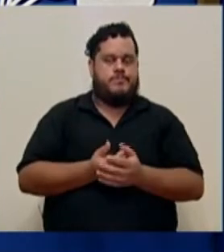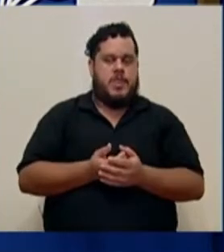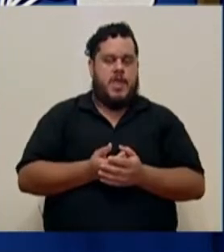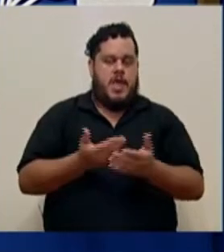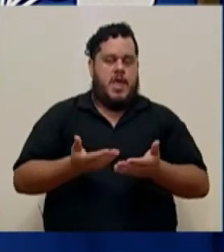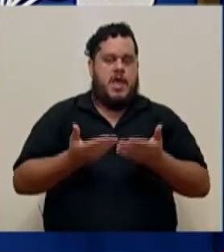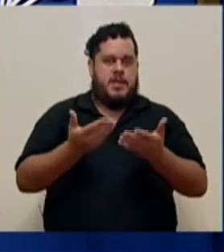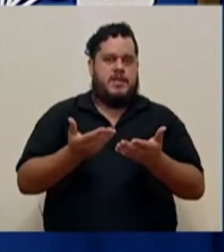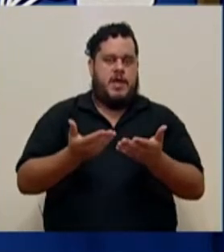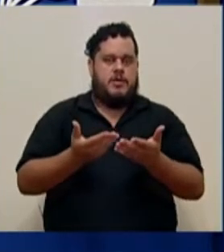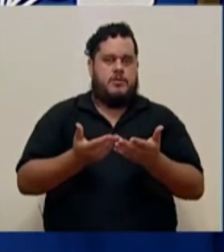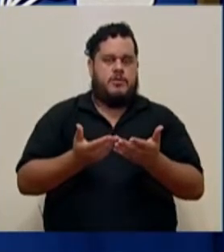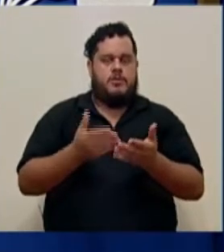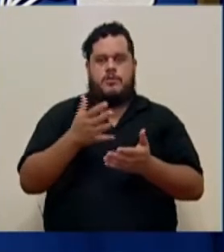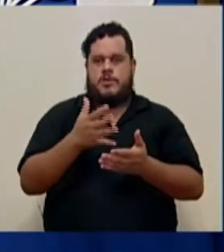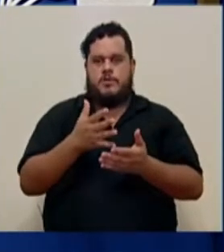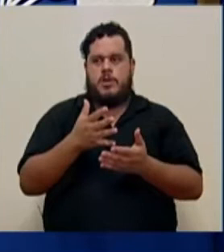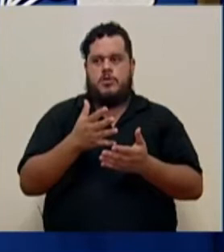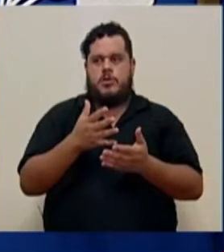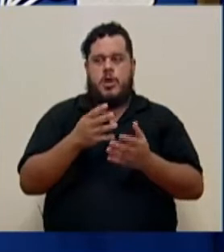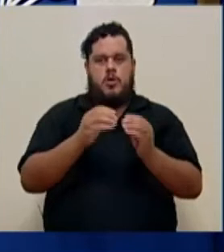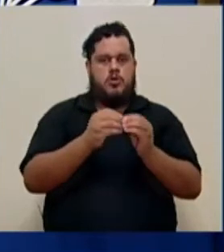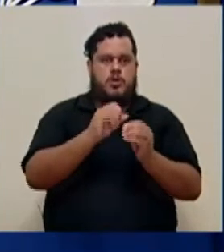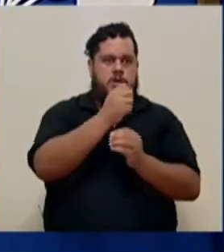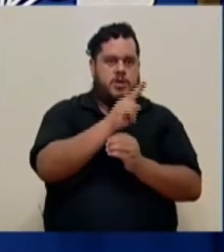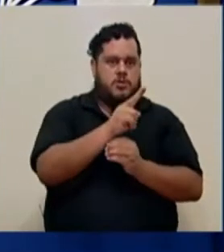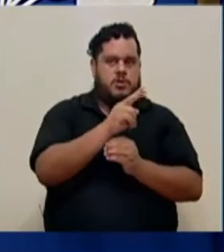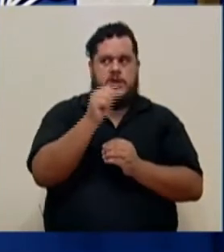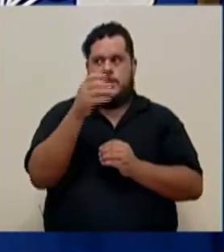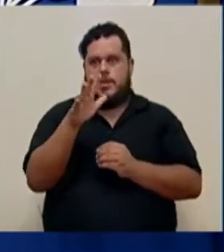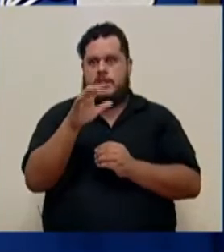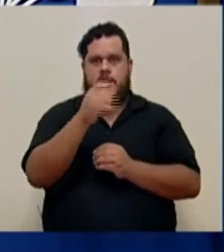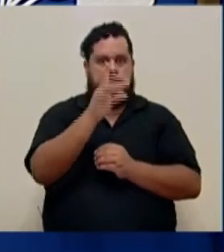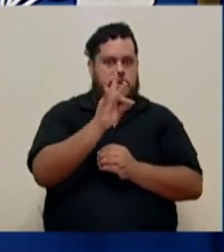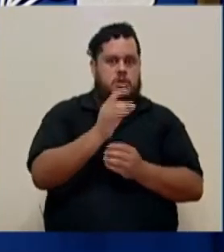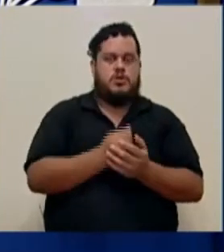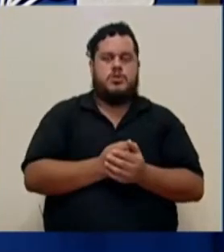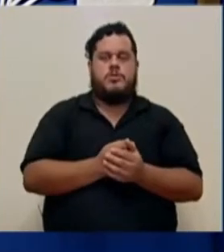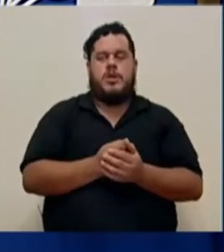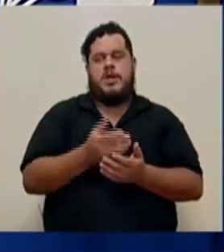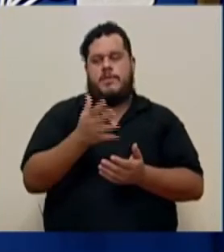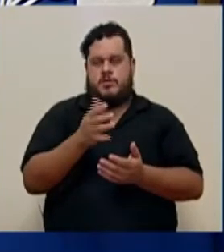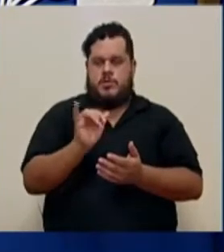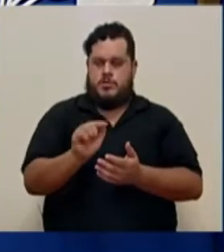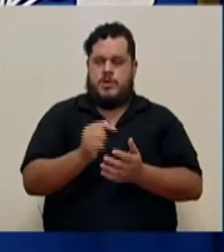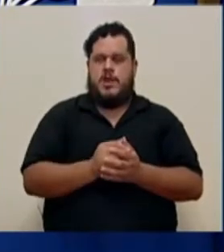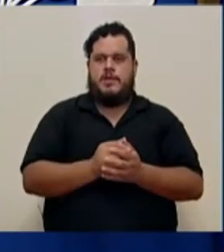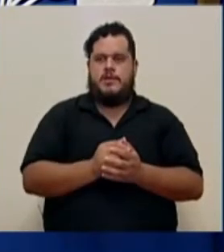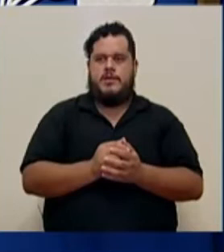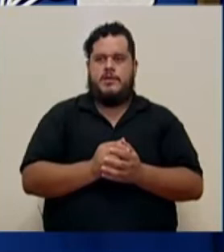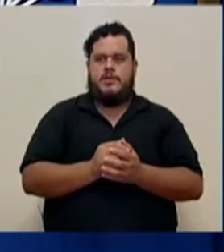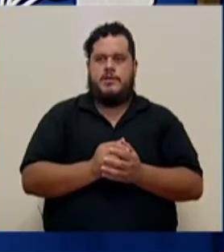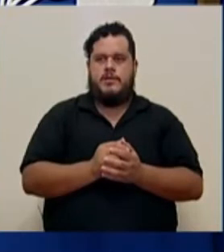Han dado pues más o menos en un rango entre 12, 15, 18, ¿verdad? Por ahí ha deambulado